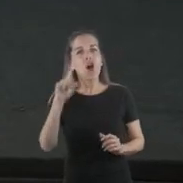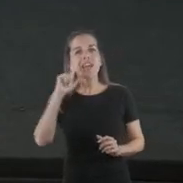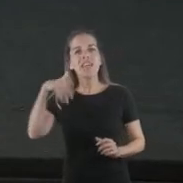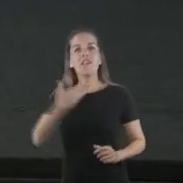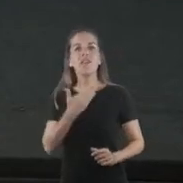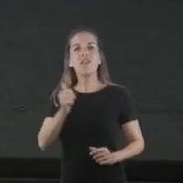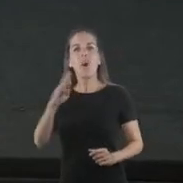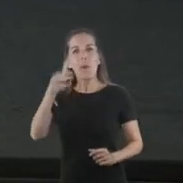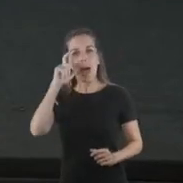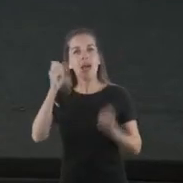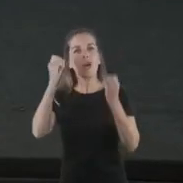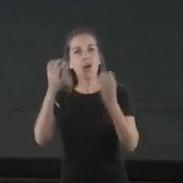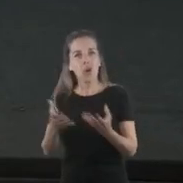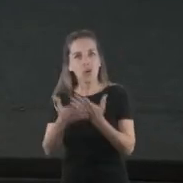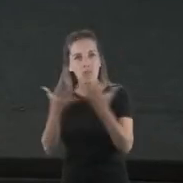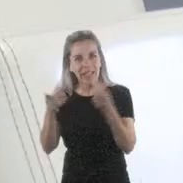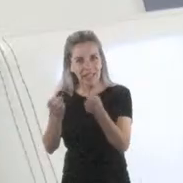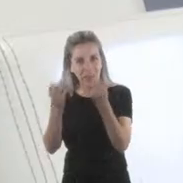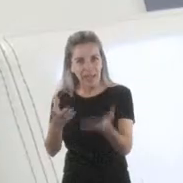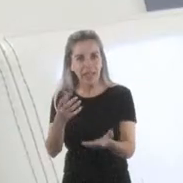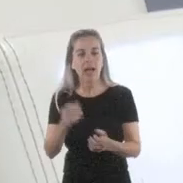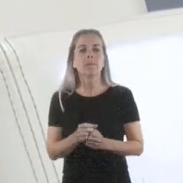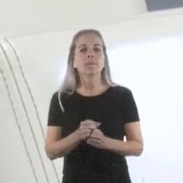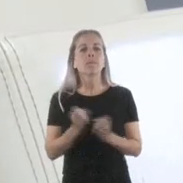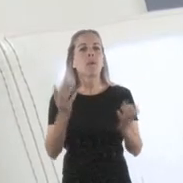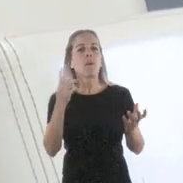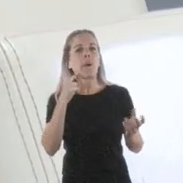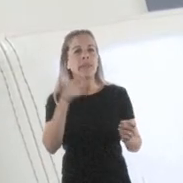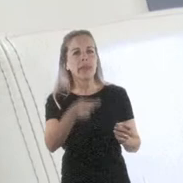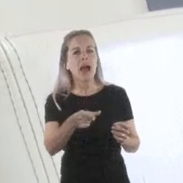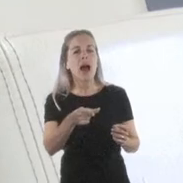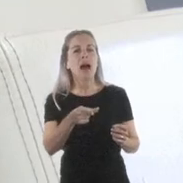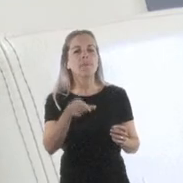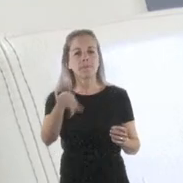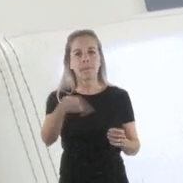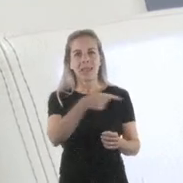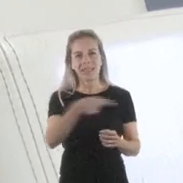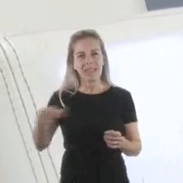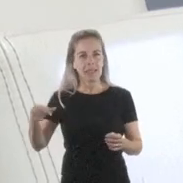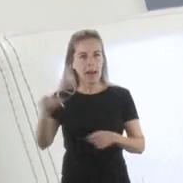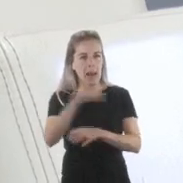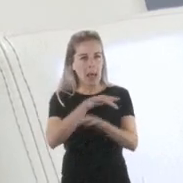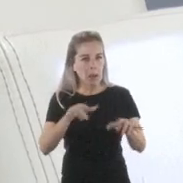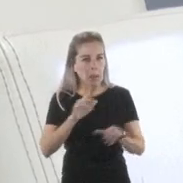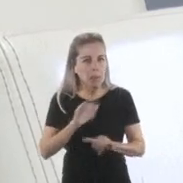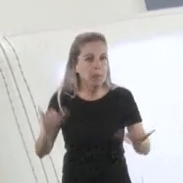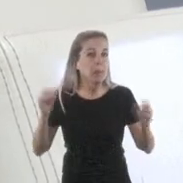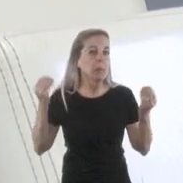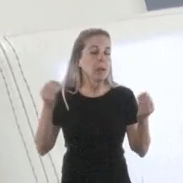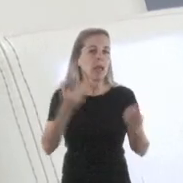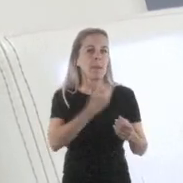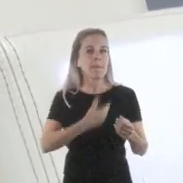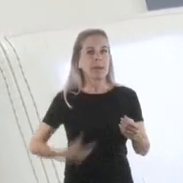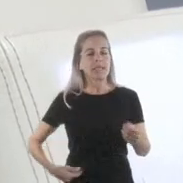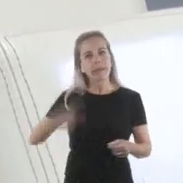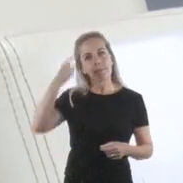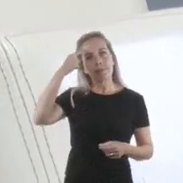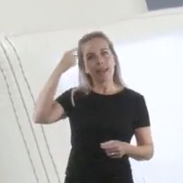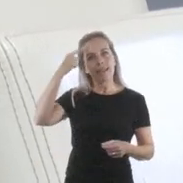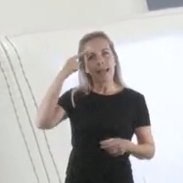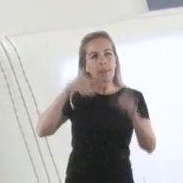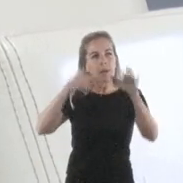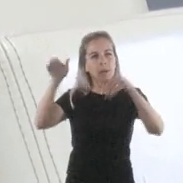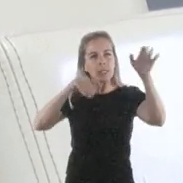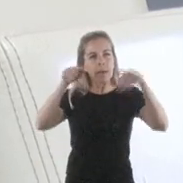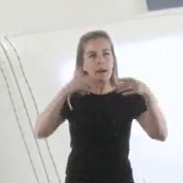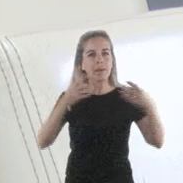¿cómo estás? Buen día. ¿Qué tal, Gabriela? Buenos días. Trascendió esta semana que el presidente analiza convocar a una mesa nacional